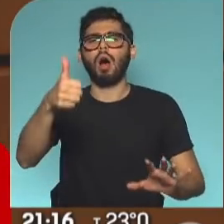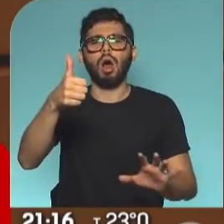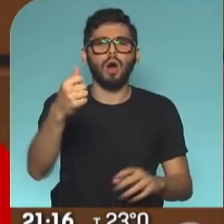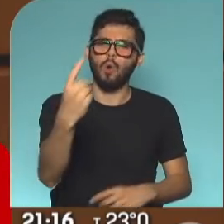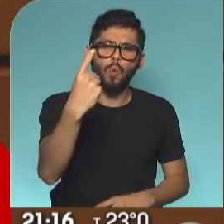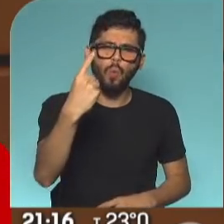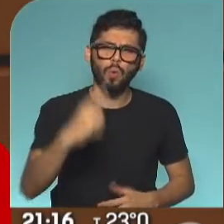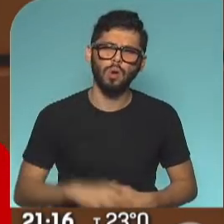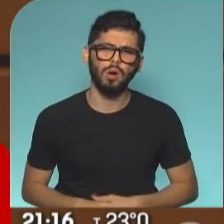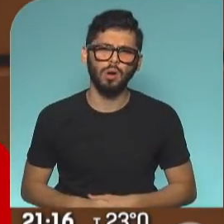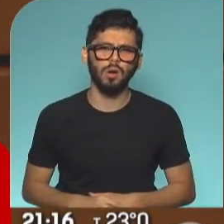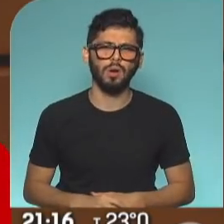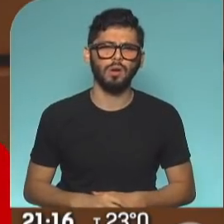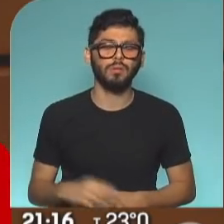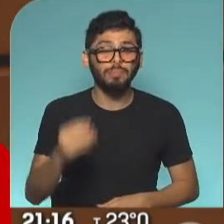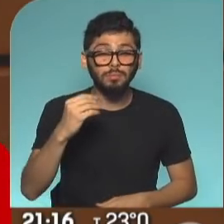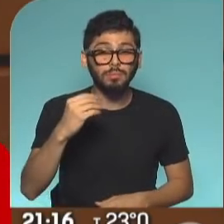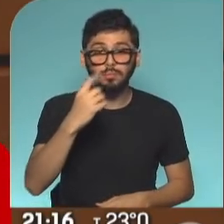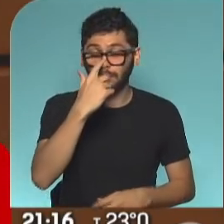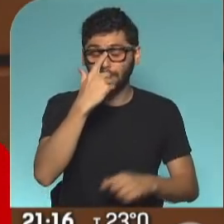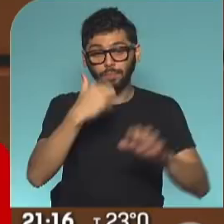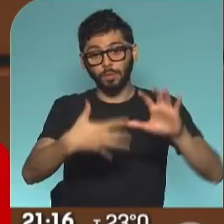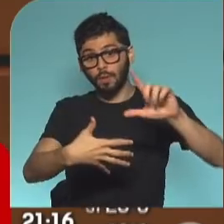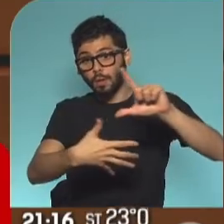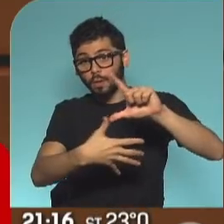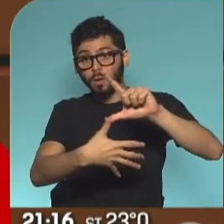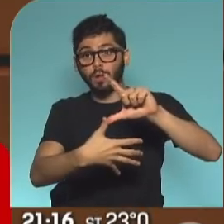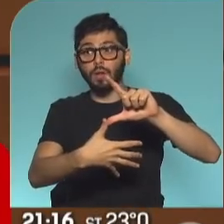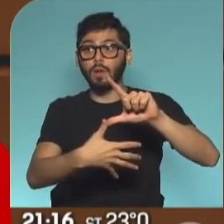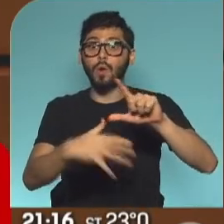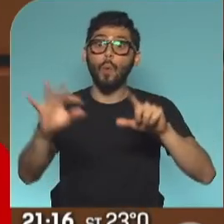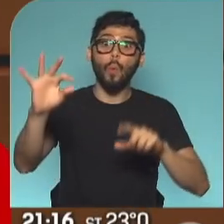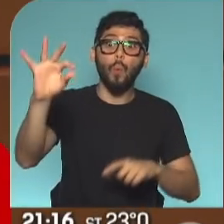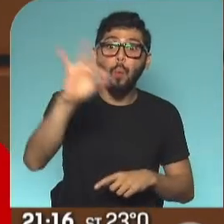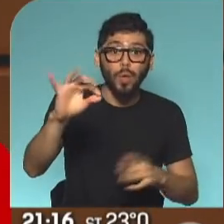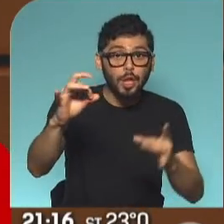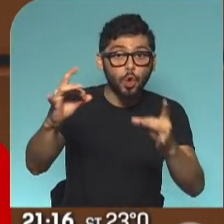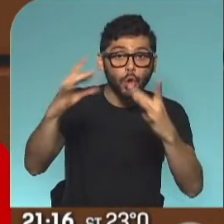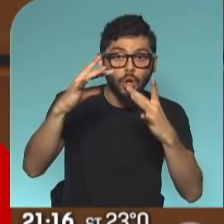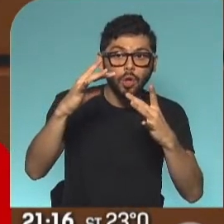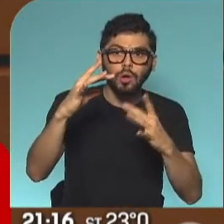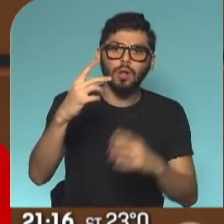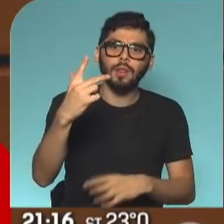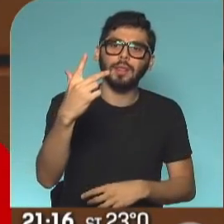que es que el virus llegó a nuestro continente 3 meses después que Europa.